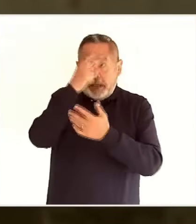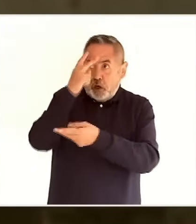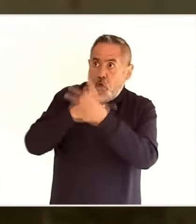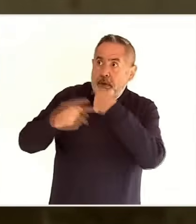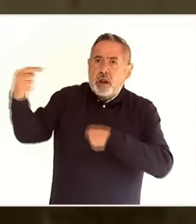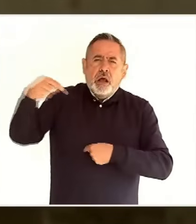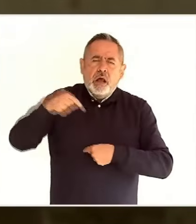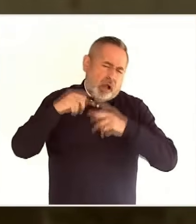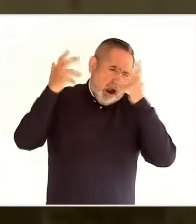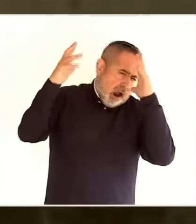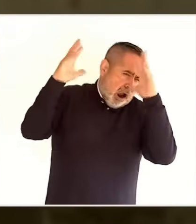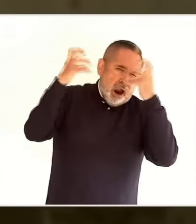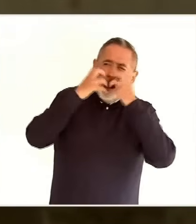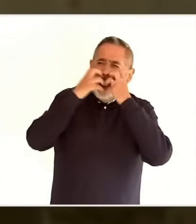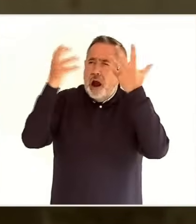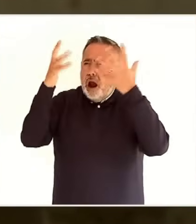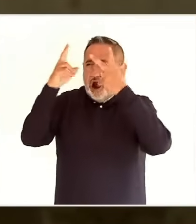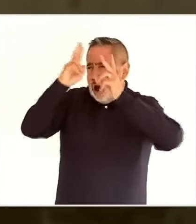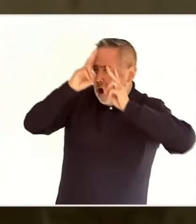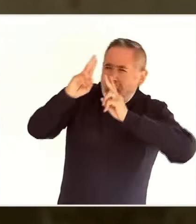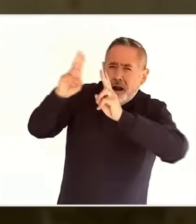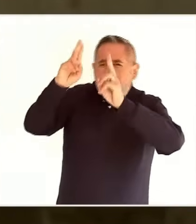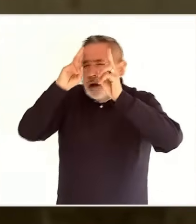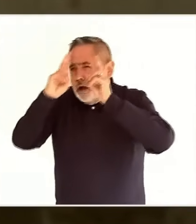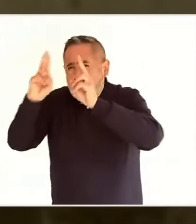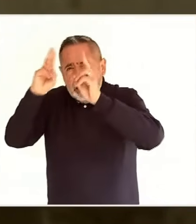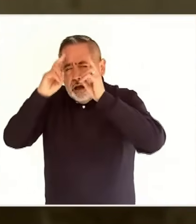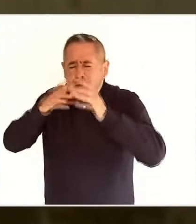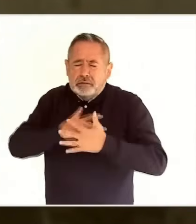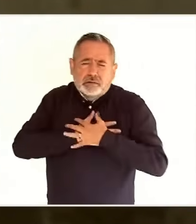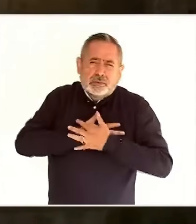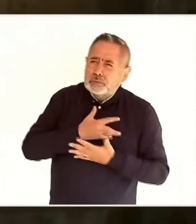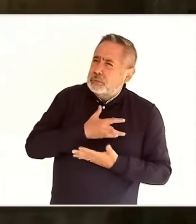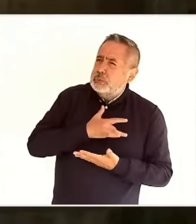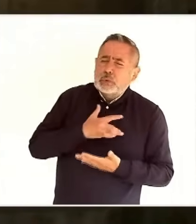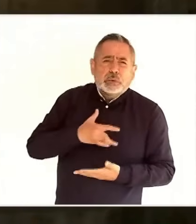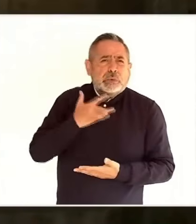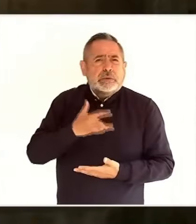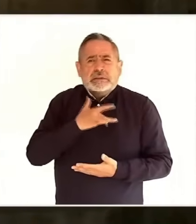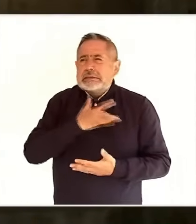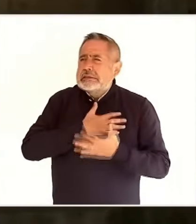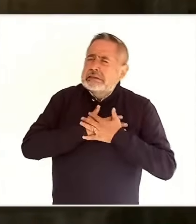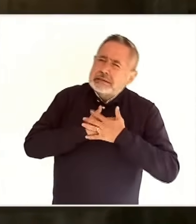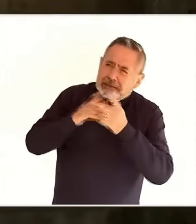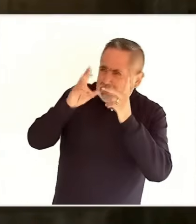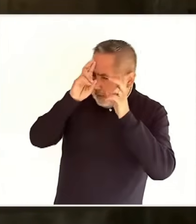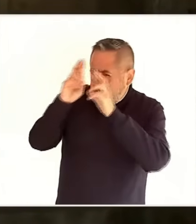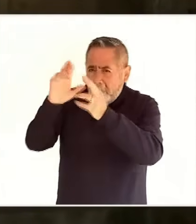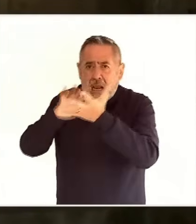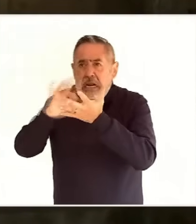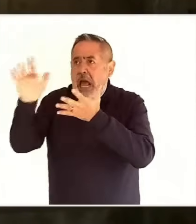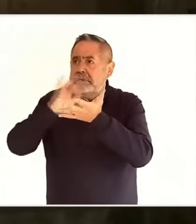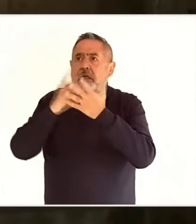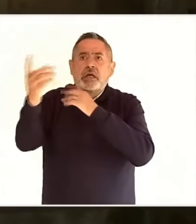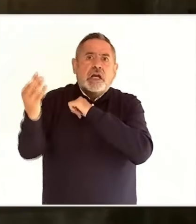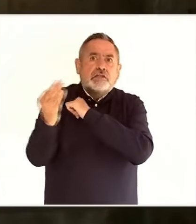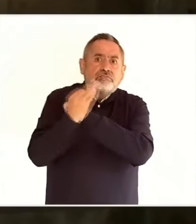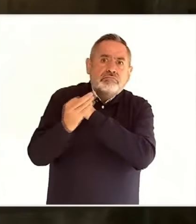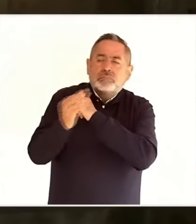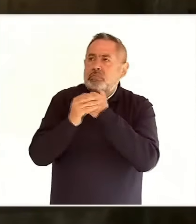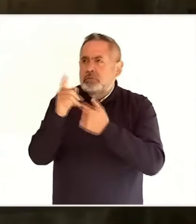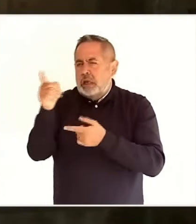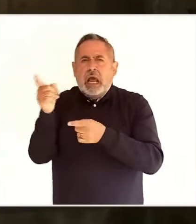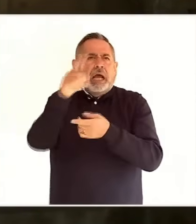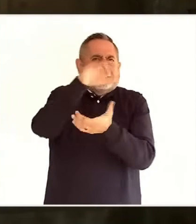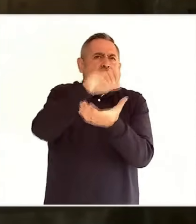el pueblo la recibió con honores que nacían del corazón, reconociendo en ella no solo a la esposa